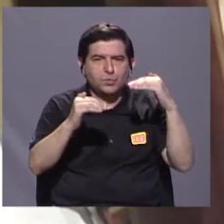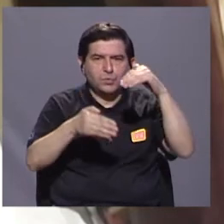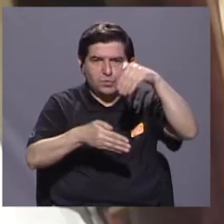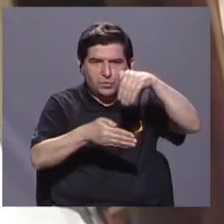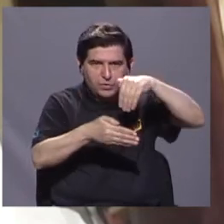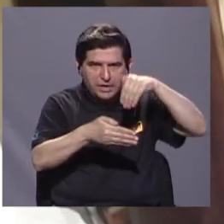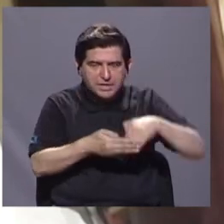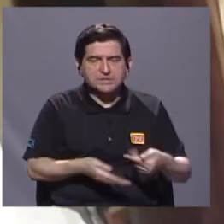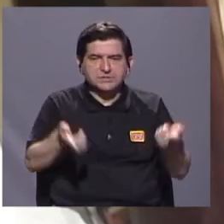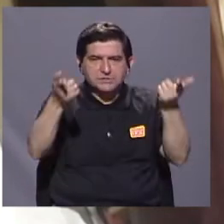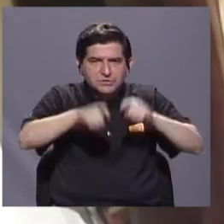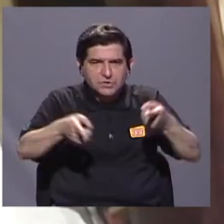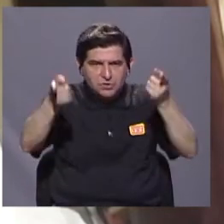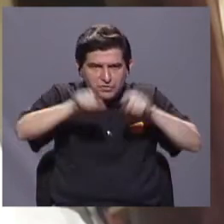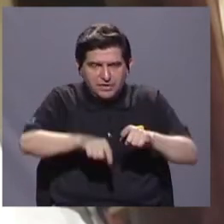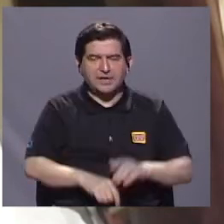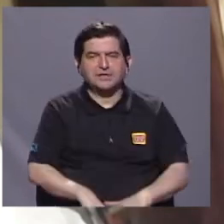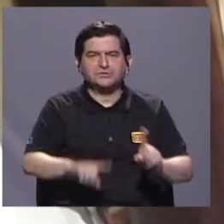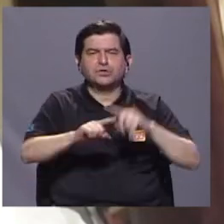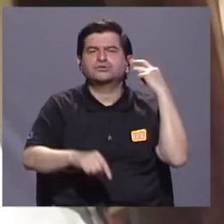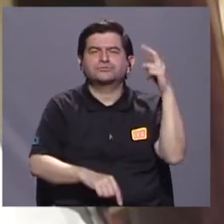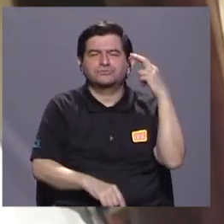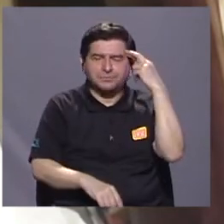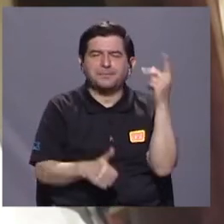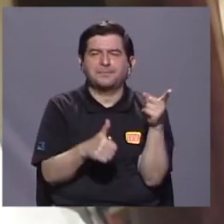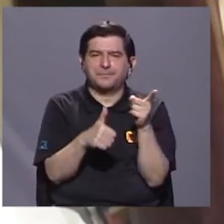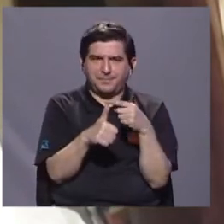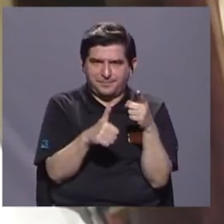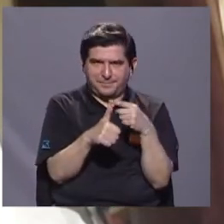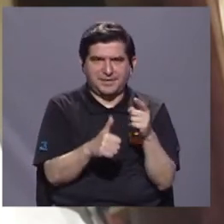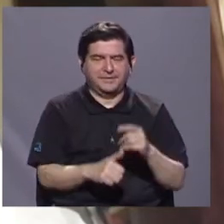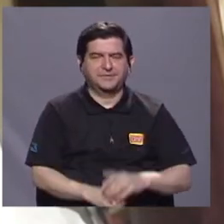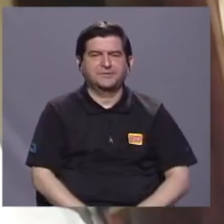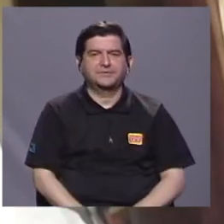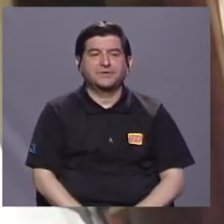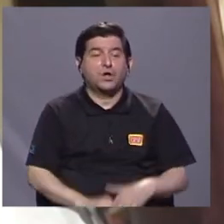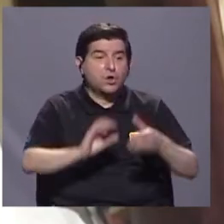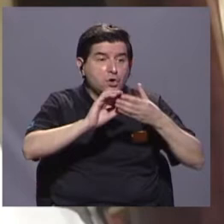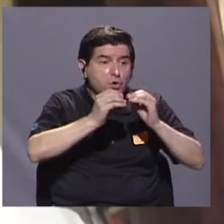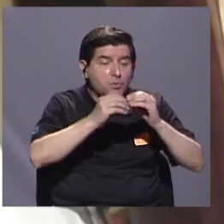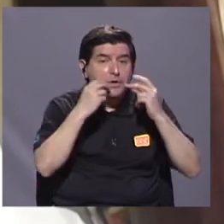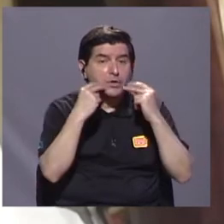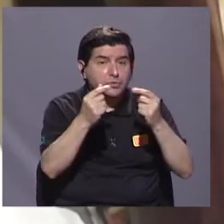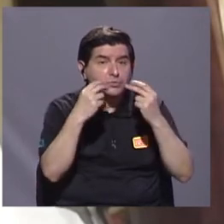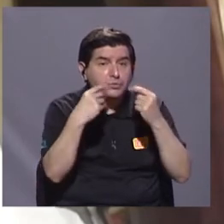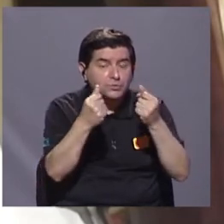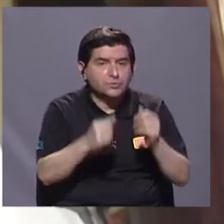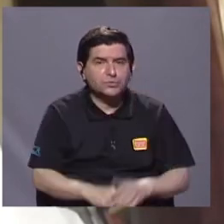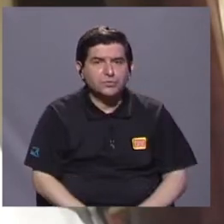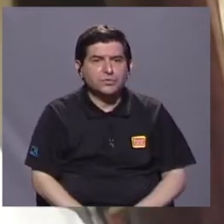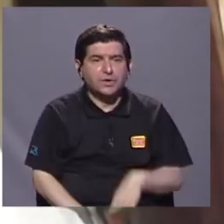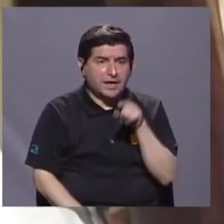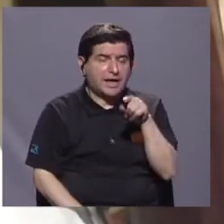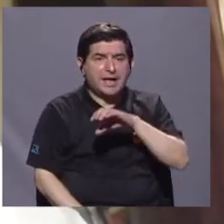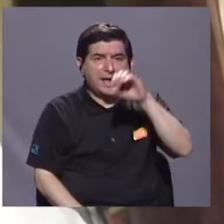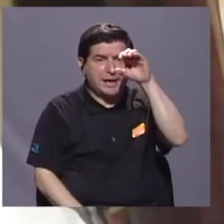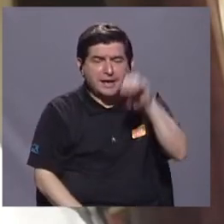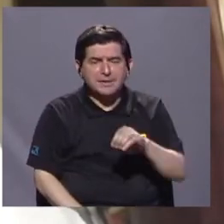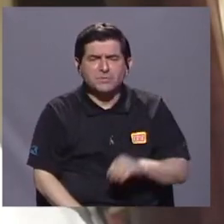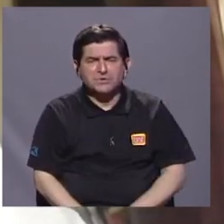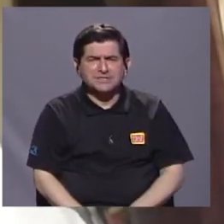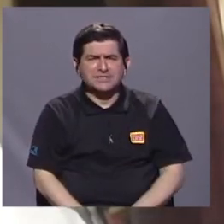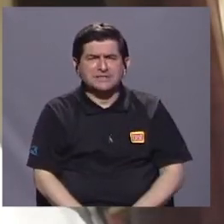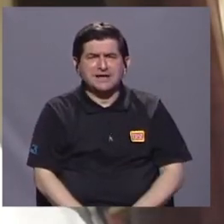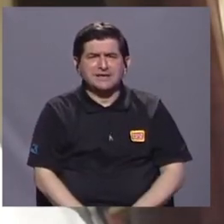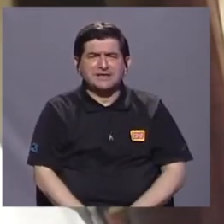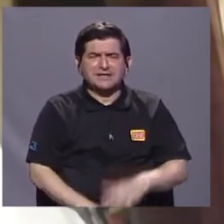casos que se están reportando. Esto por varias razones. Número uno, las cifras tan aceleradas en las tasas de contagio nos hacen